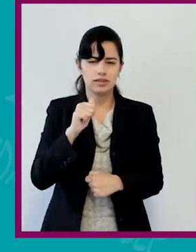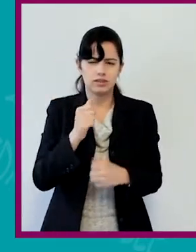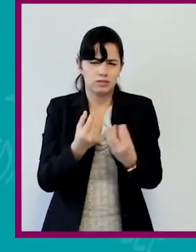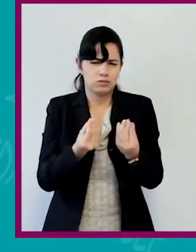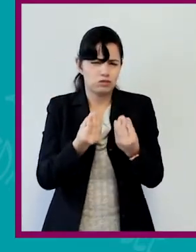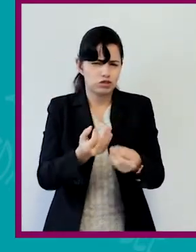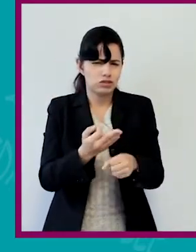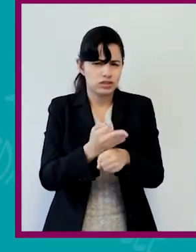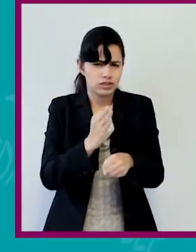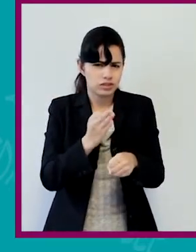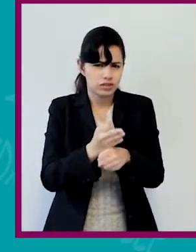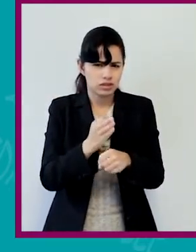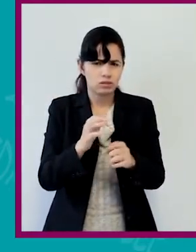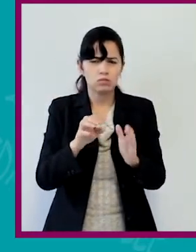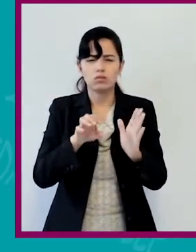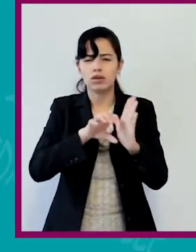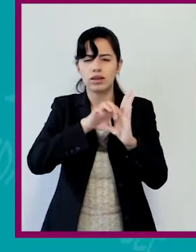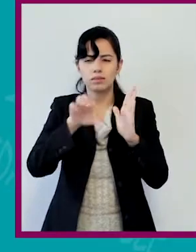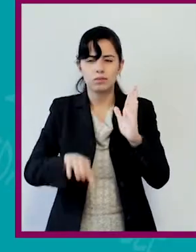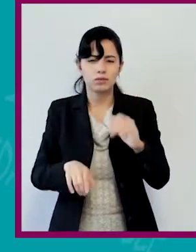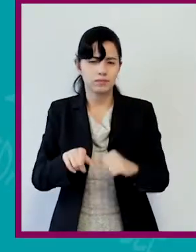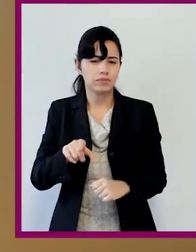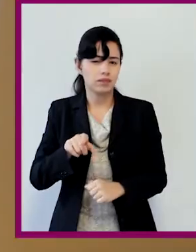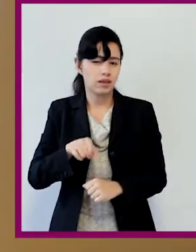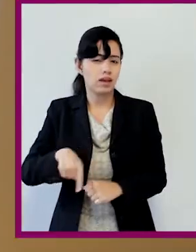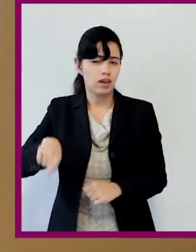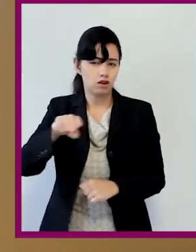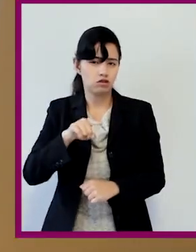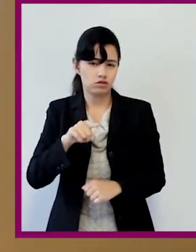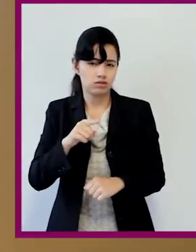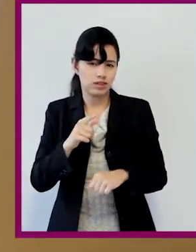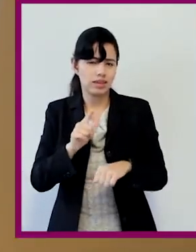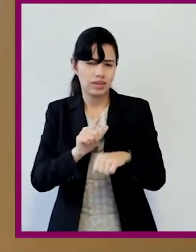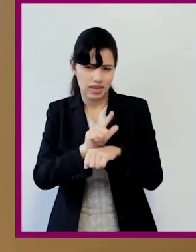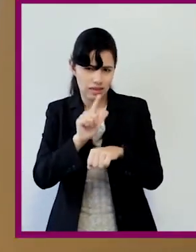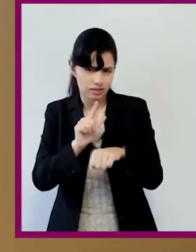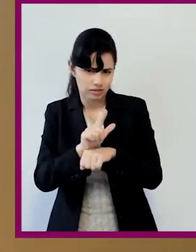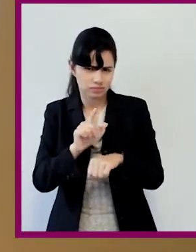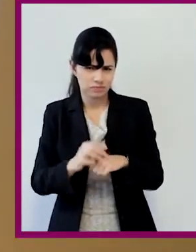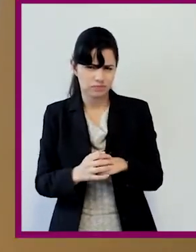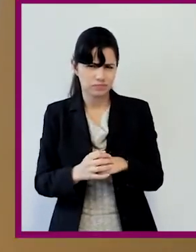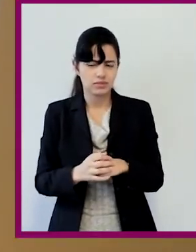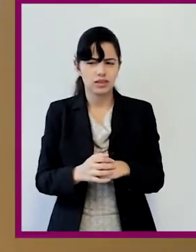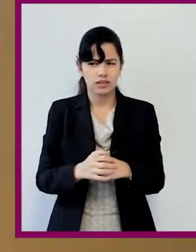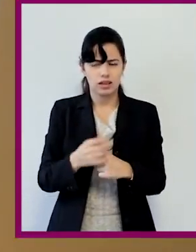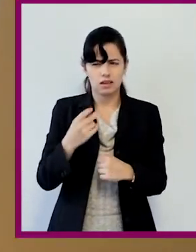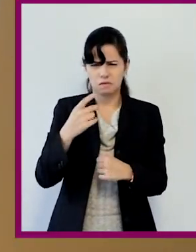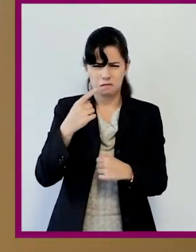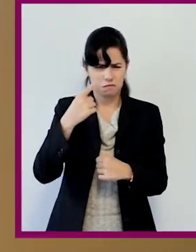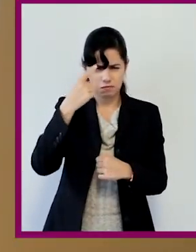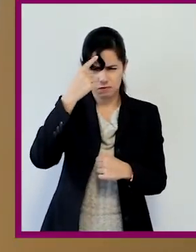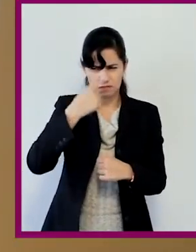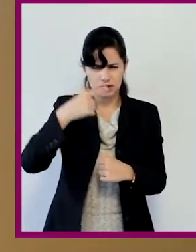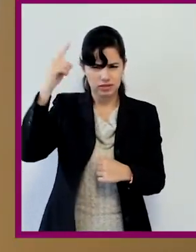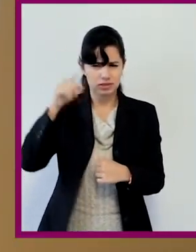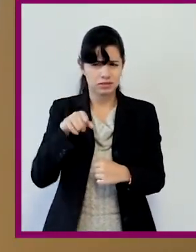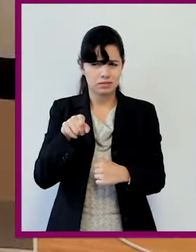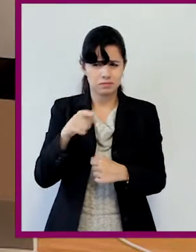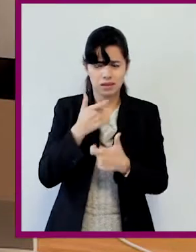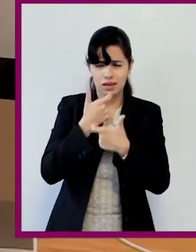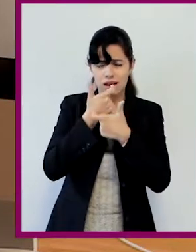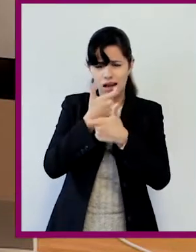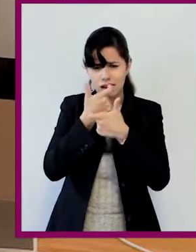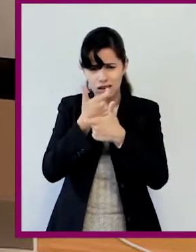lesbianas. Es absolutamente fácil, pero se hace un retrato ridículo. O cuando